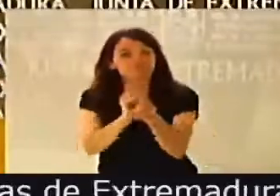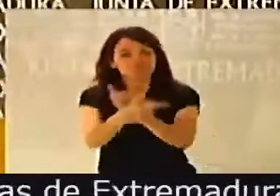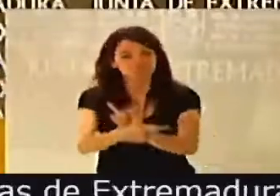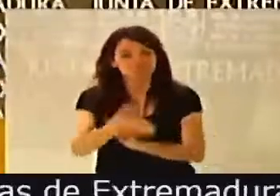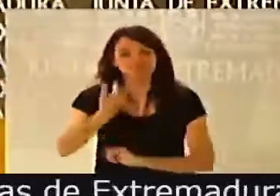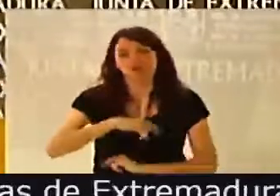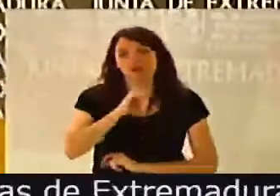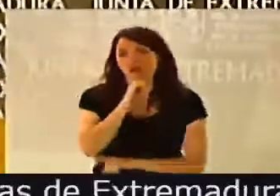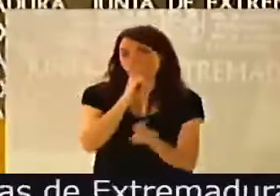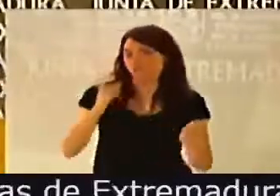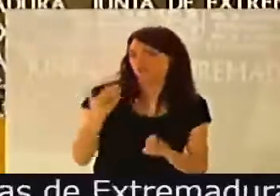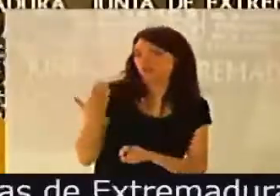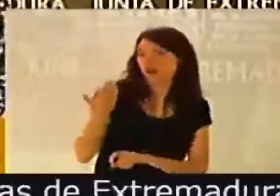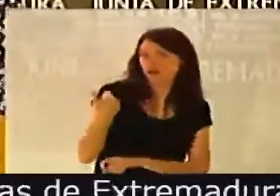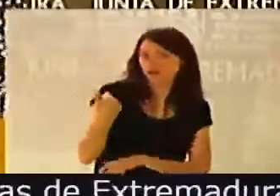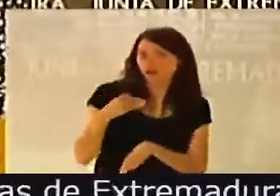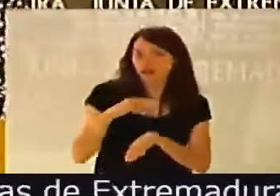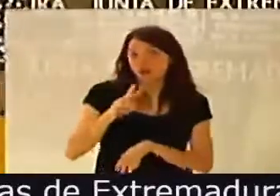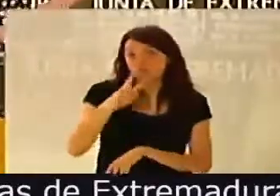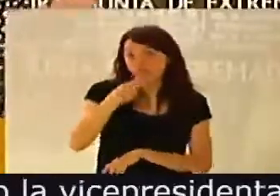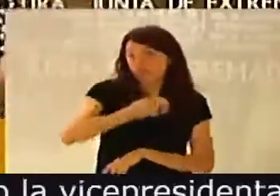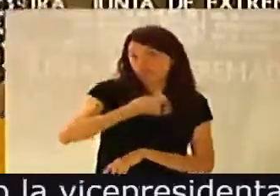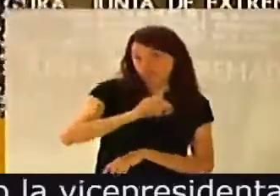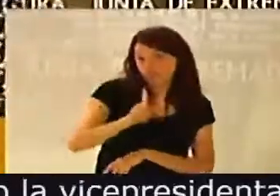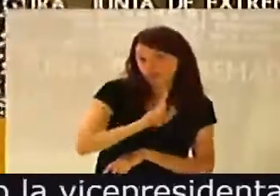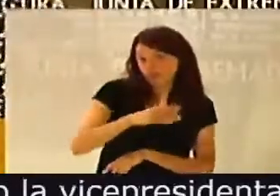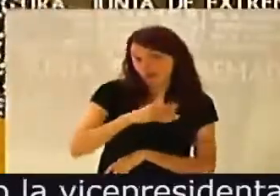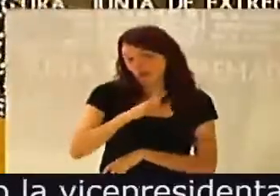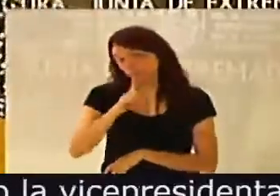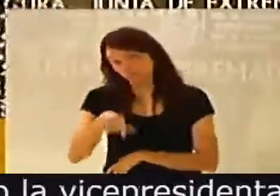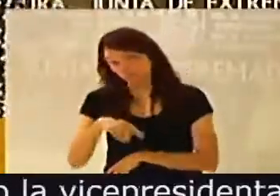presidente como la vicepresidenta primera en días anteriores, pero hoy ya ha